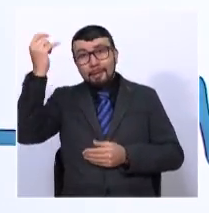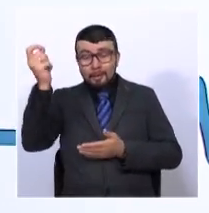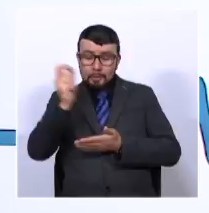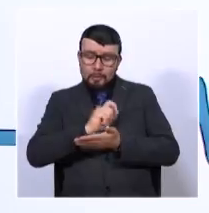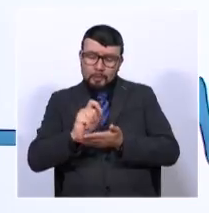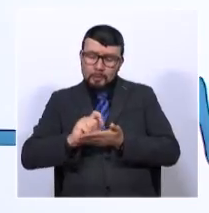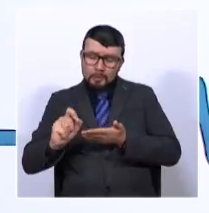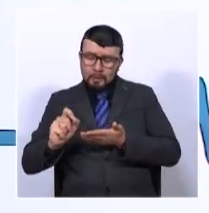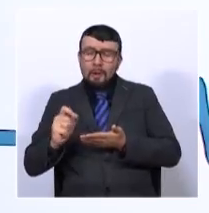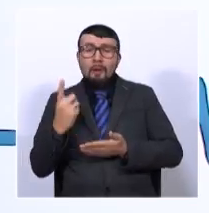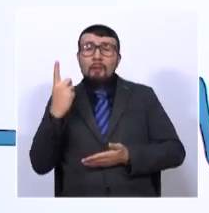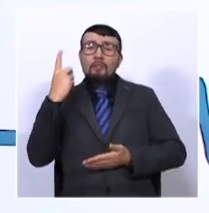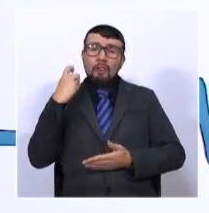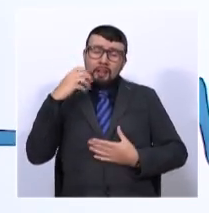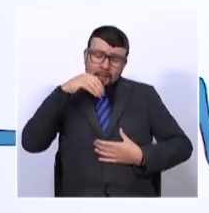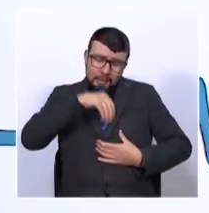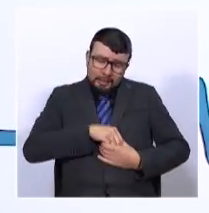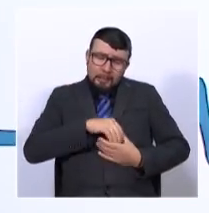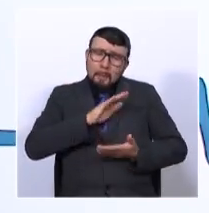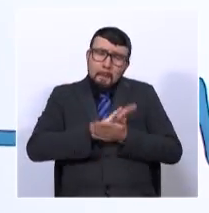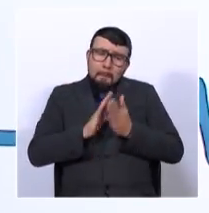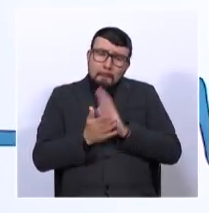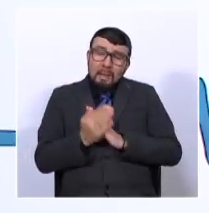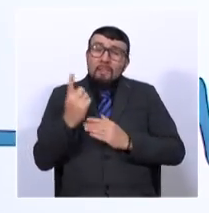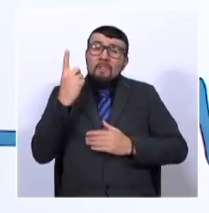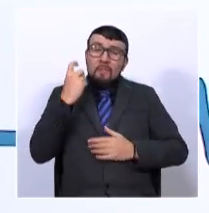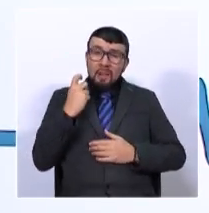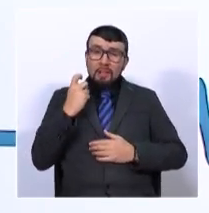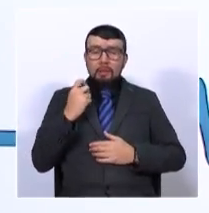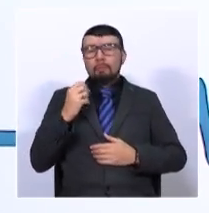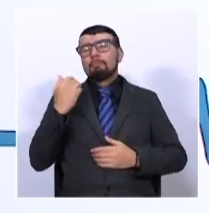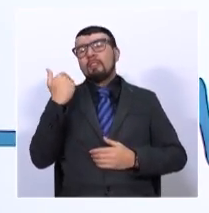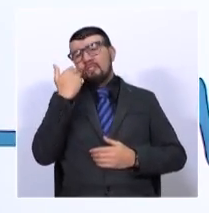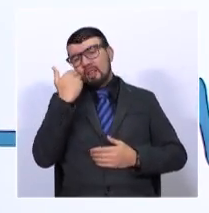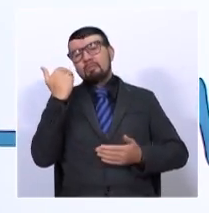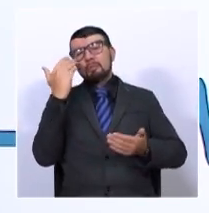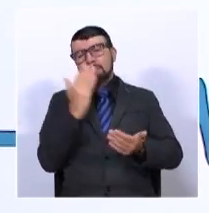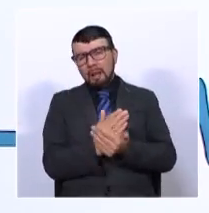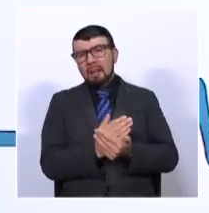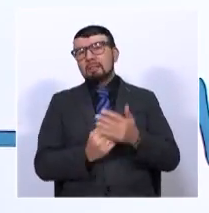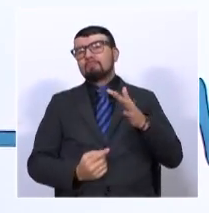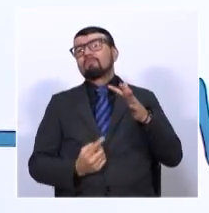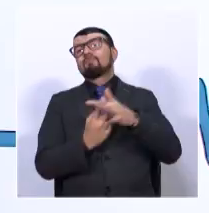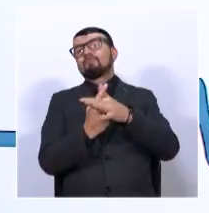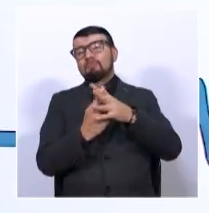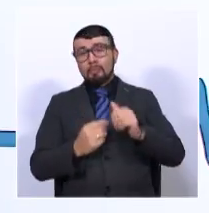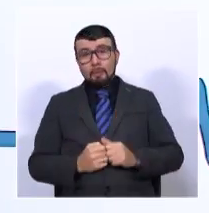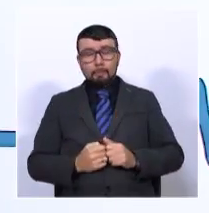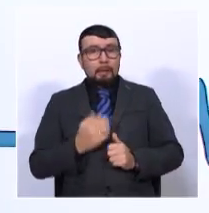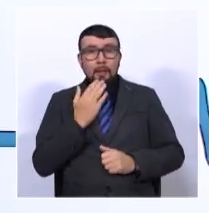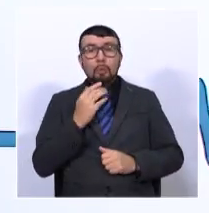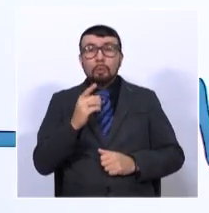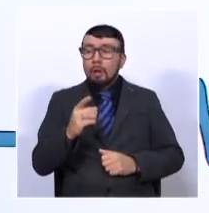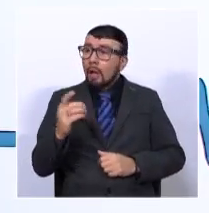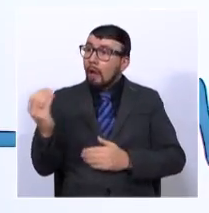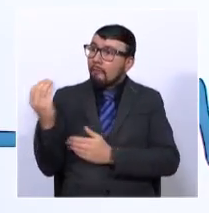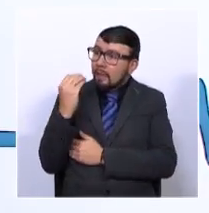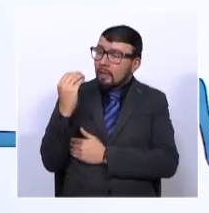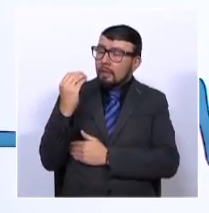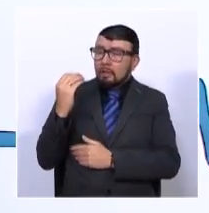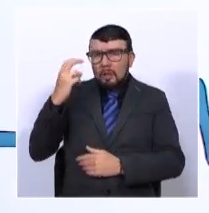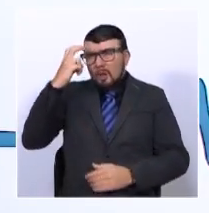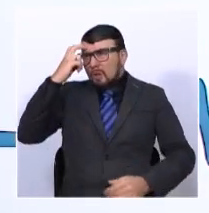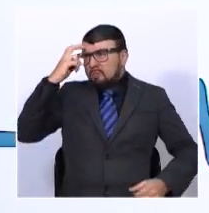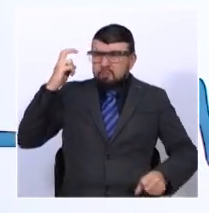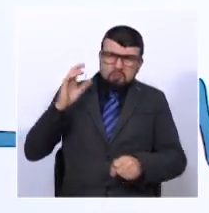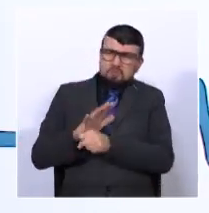interior nos lleva a tener muchas patologías. A muchos de ustedes les pasa una noticia, una rabia y se